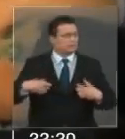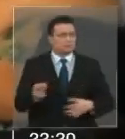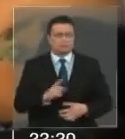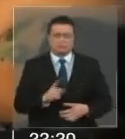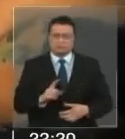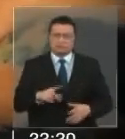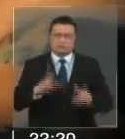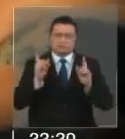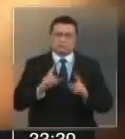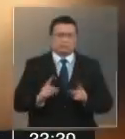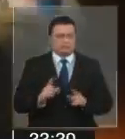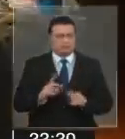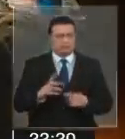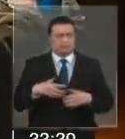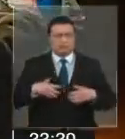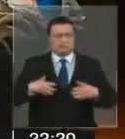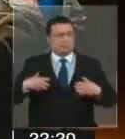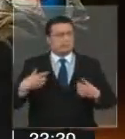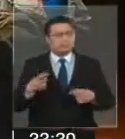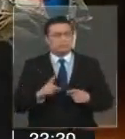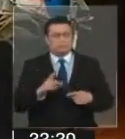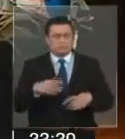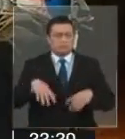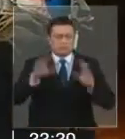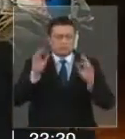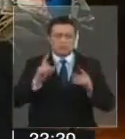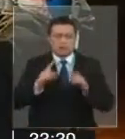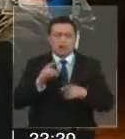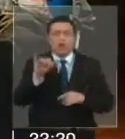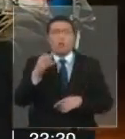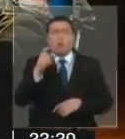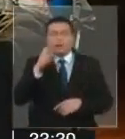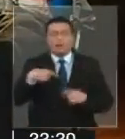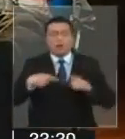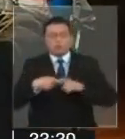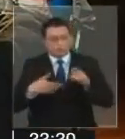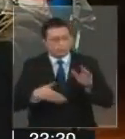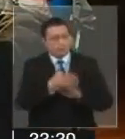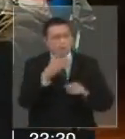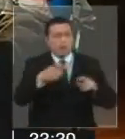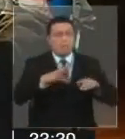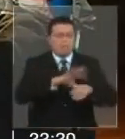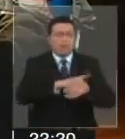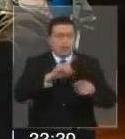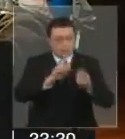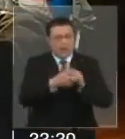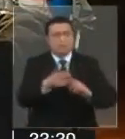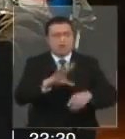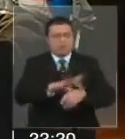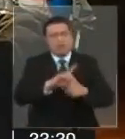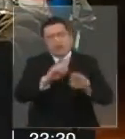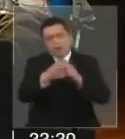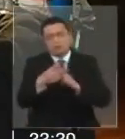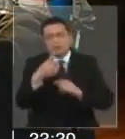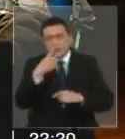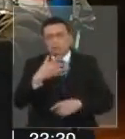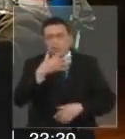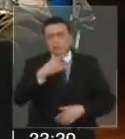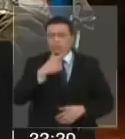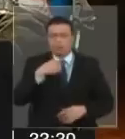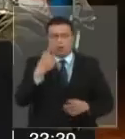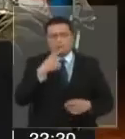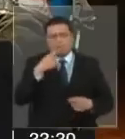ay. Fue como que le dije, ya, Juaco, vamos al médico si quieres, cambiemos de pediatra. Vamos, para que salgamos